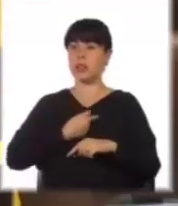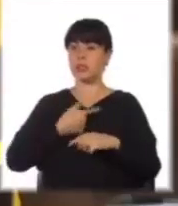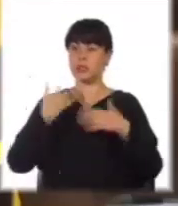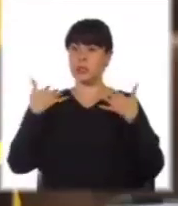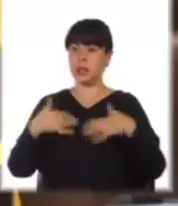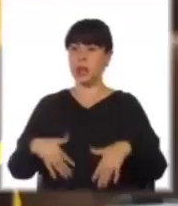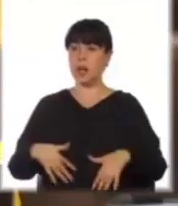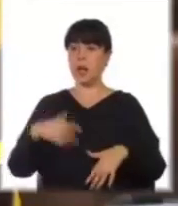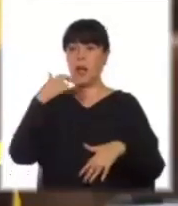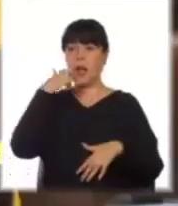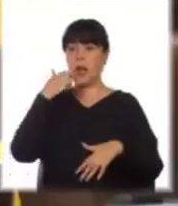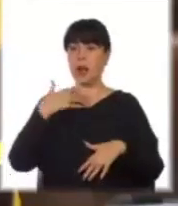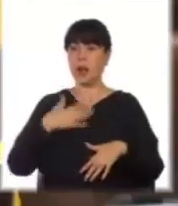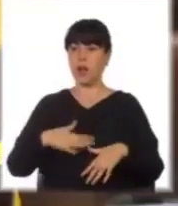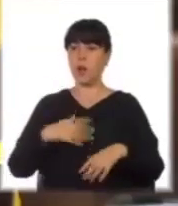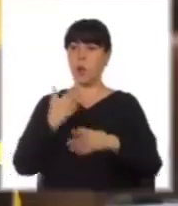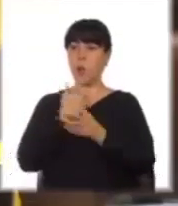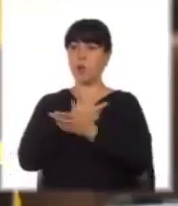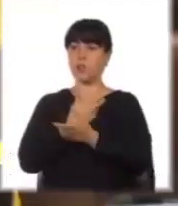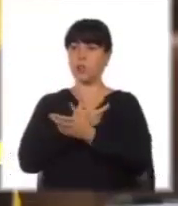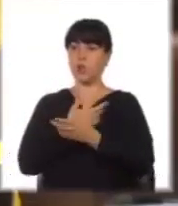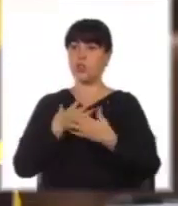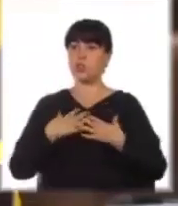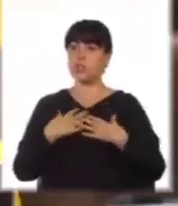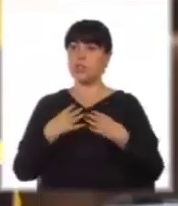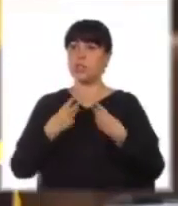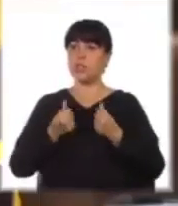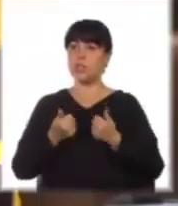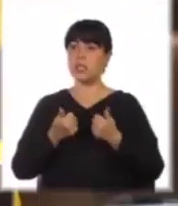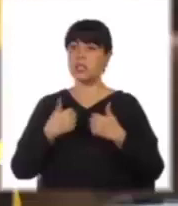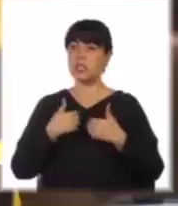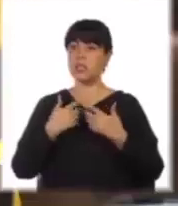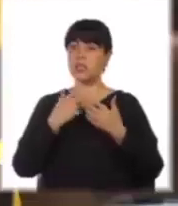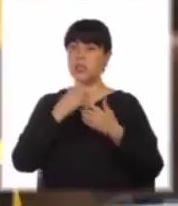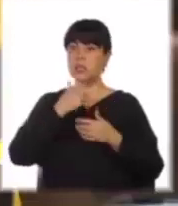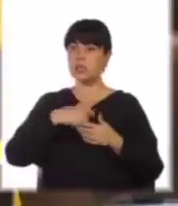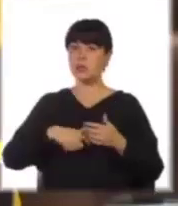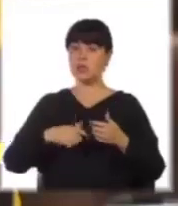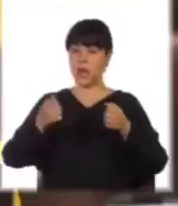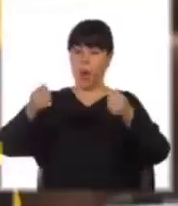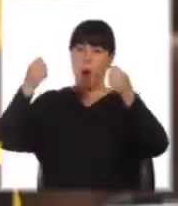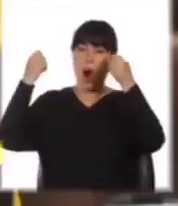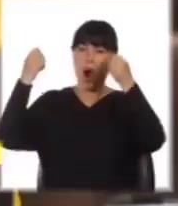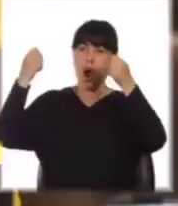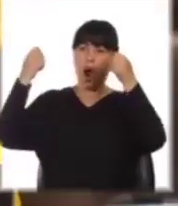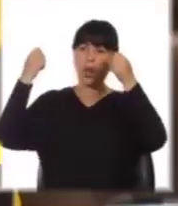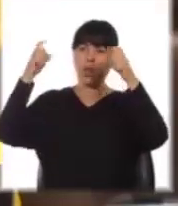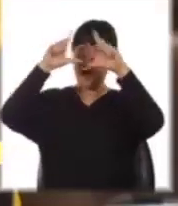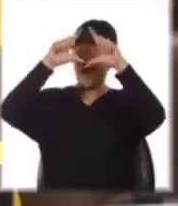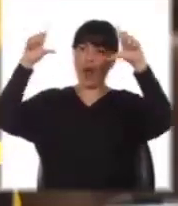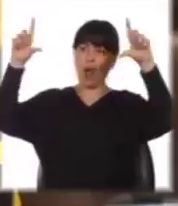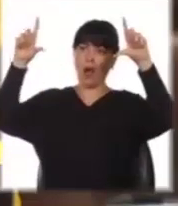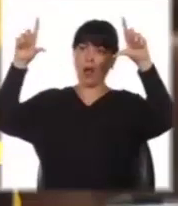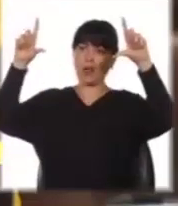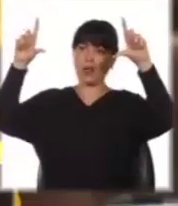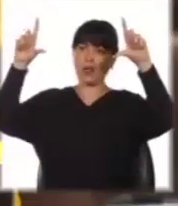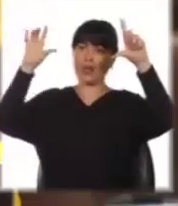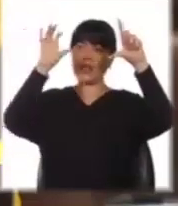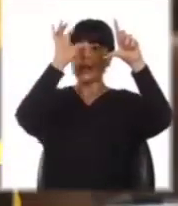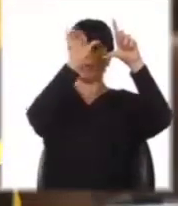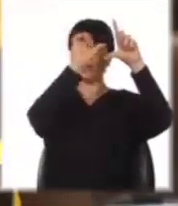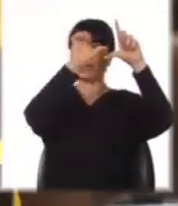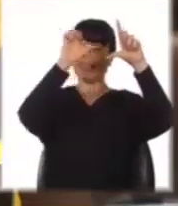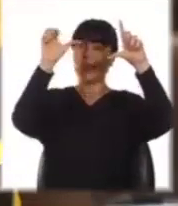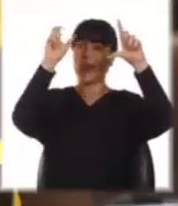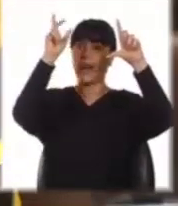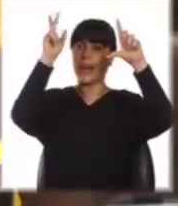deciden sentir y quieren ser. Y tendríamos que tener un cartel gigante acá que, con la palabra ser.